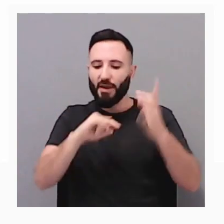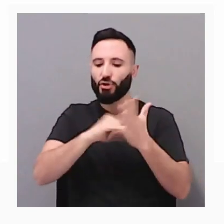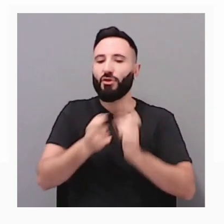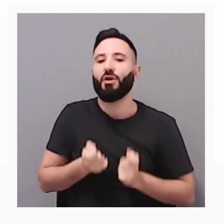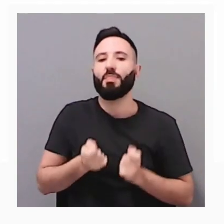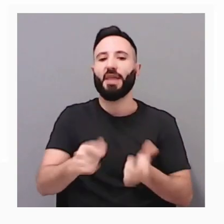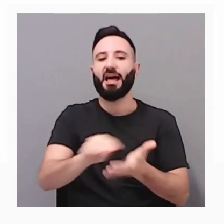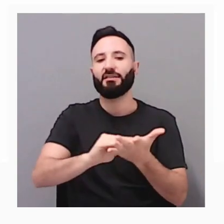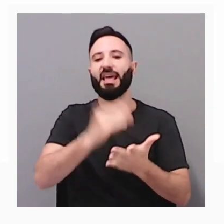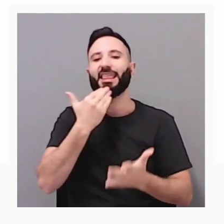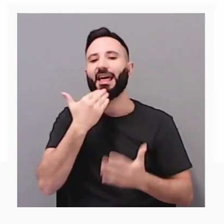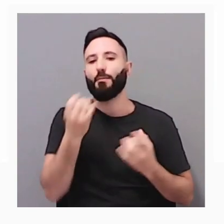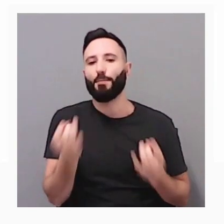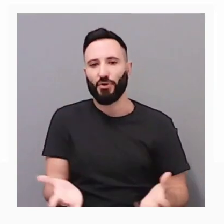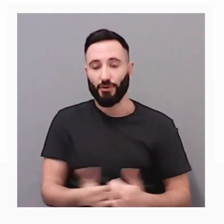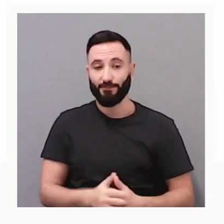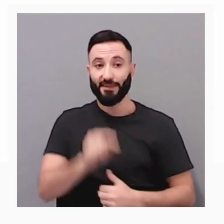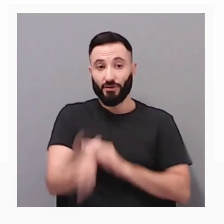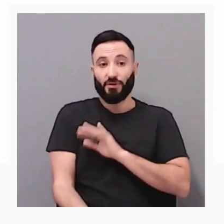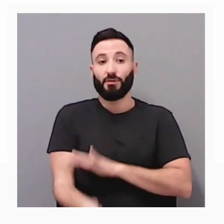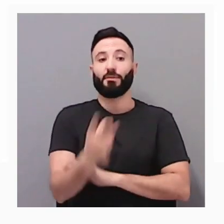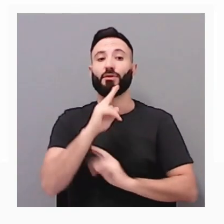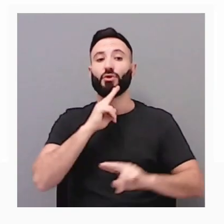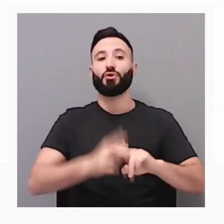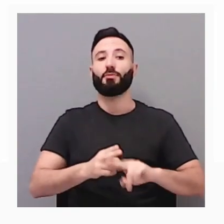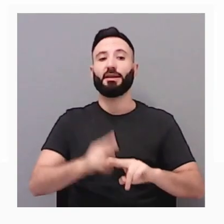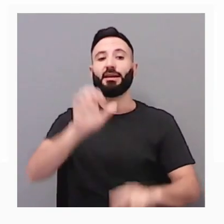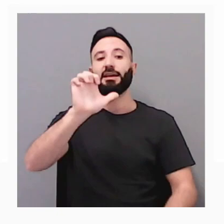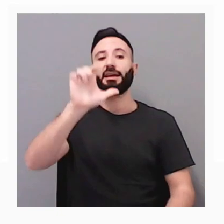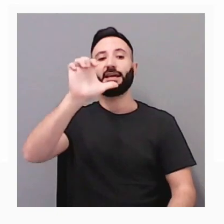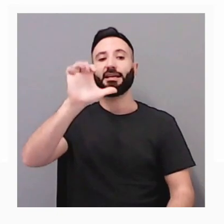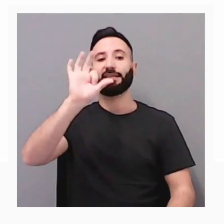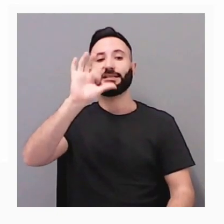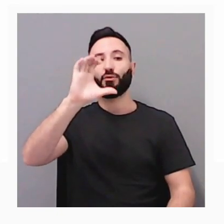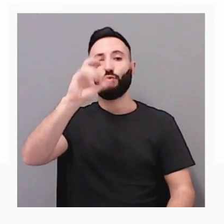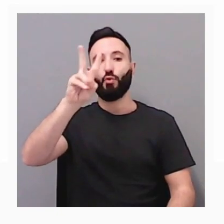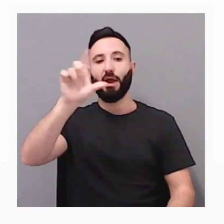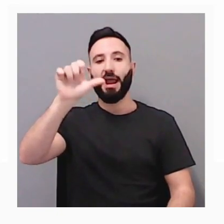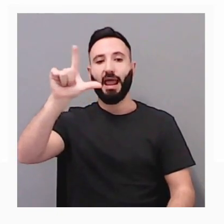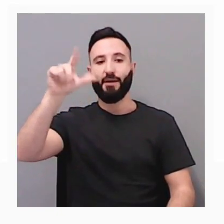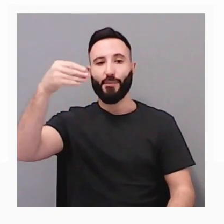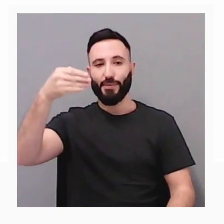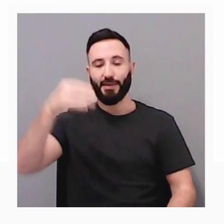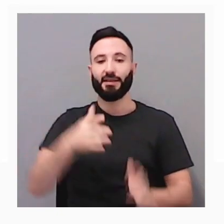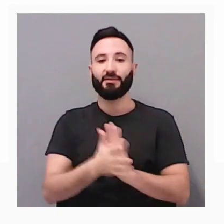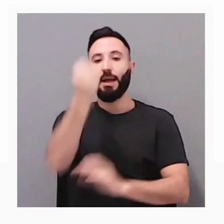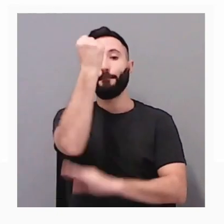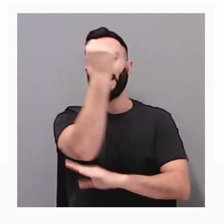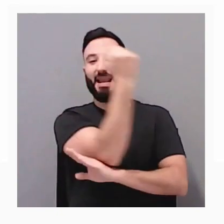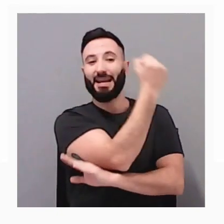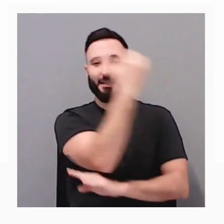edades tempranas. Y con esto nace lo que nosotros llamamos la metodología Escuelab, que está fundamentada en 3 pilares